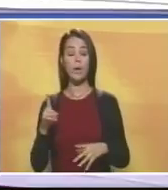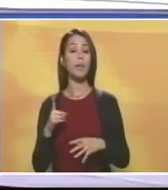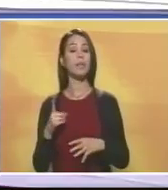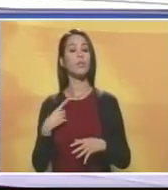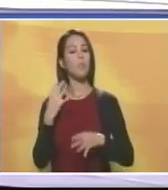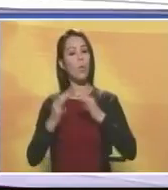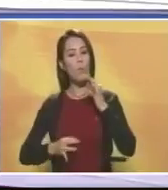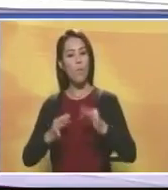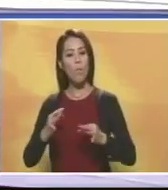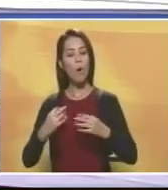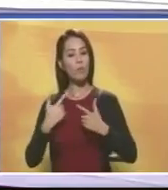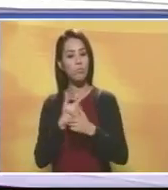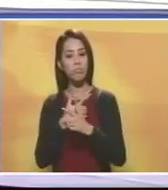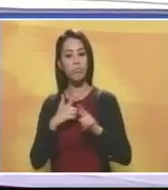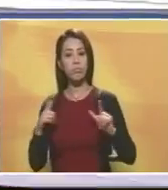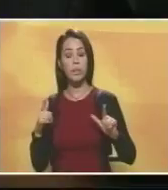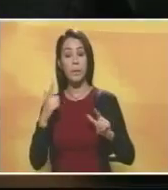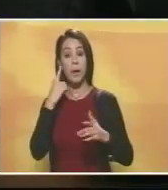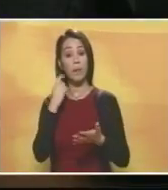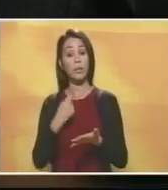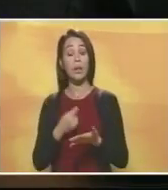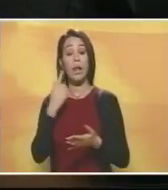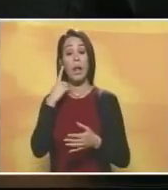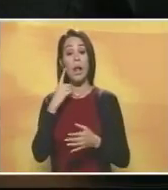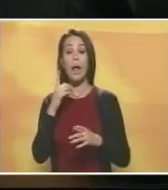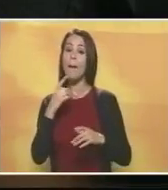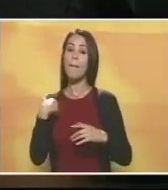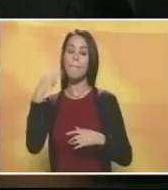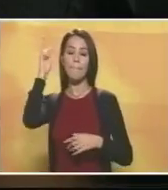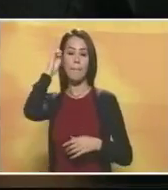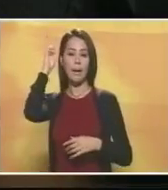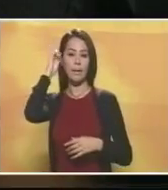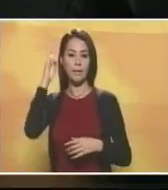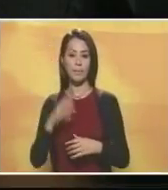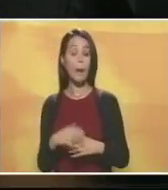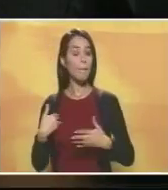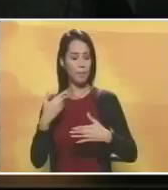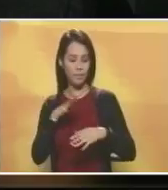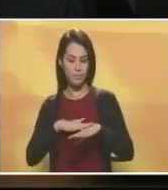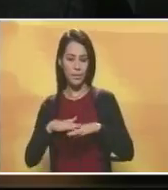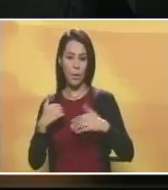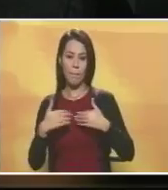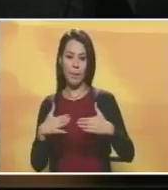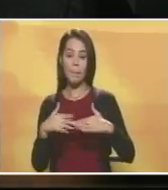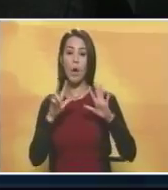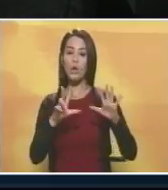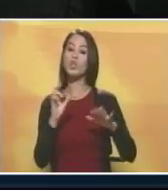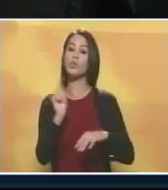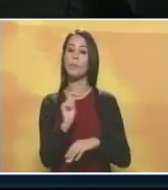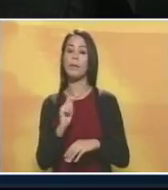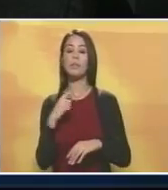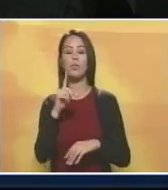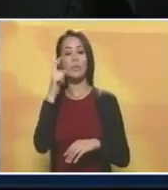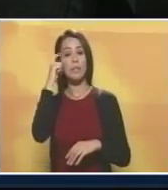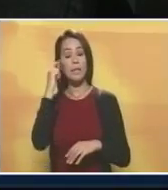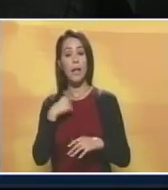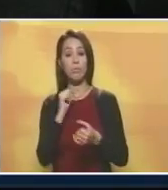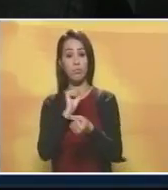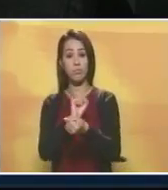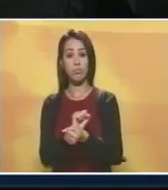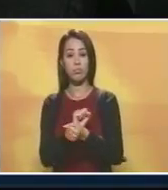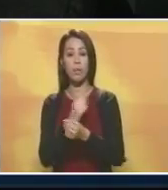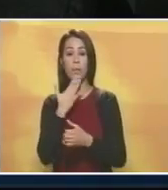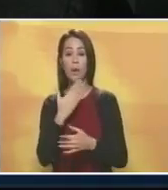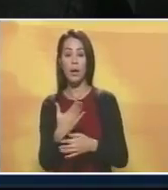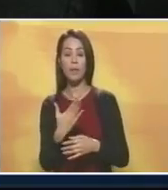federal concedió libertad bajo fianza al expresidente panameño Ricardo Martinelli 8 meses y un día después de haber sido detenido por una